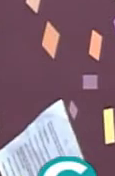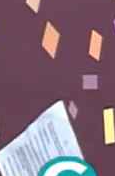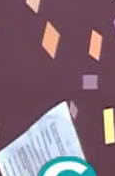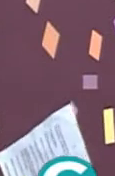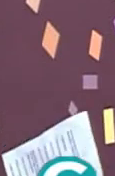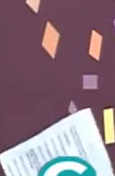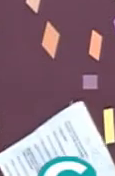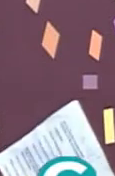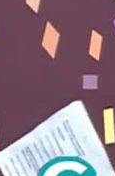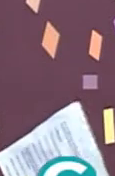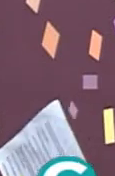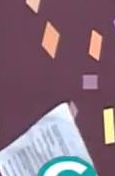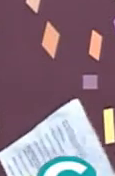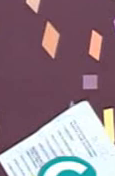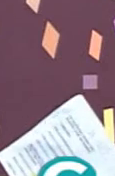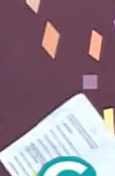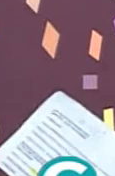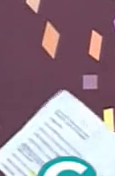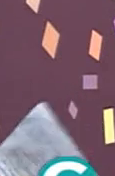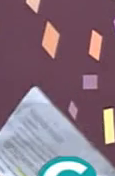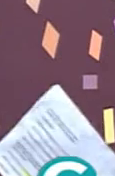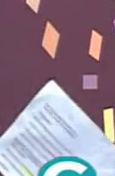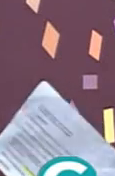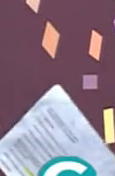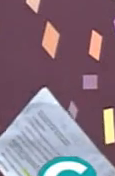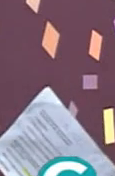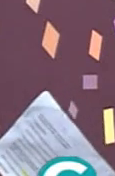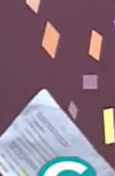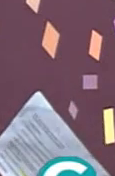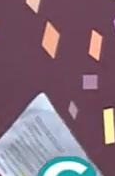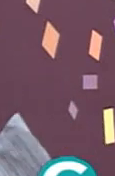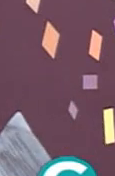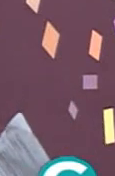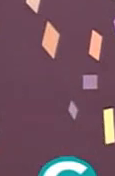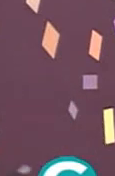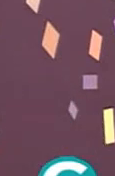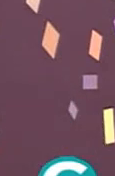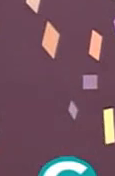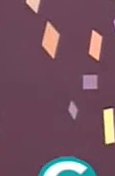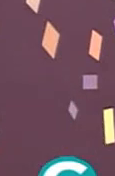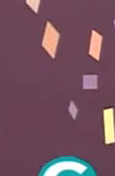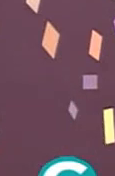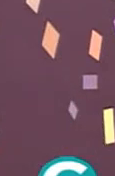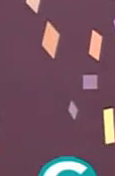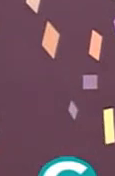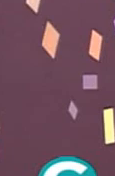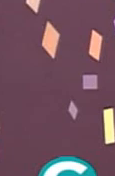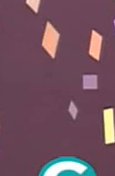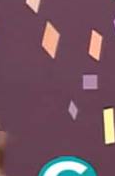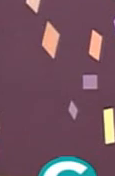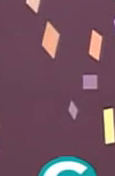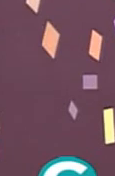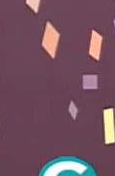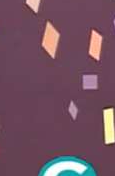leer esa noticia en redes sociales. Manolín lo publicaba, de que se ponía al frente de ese batallón para realizar